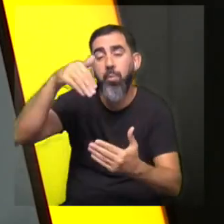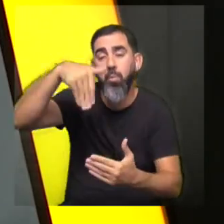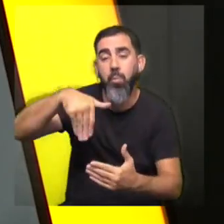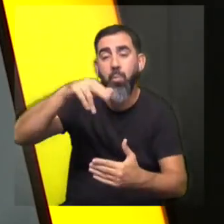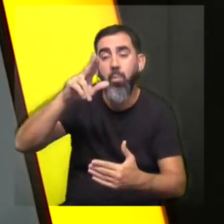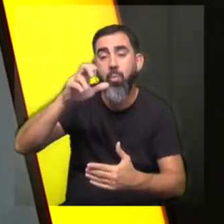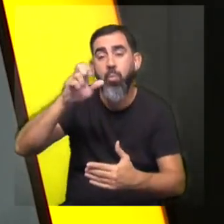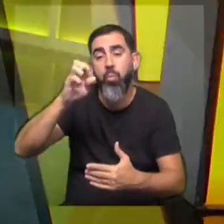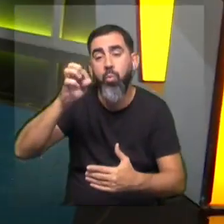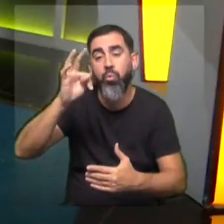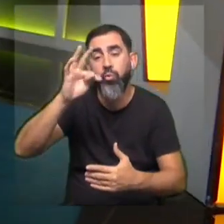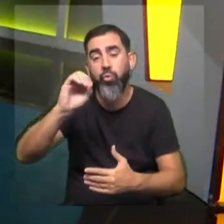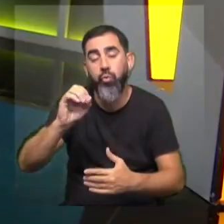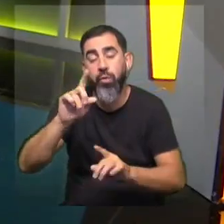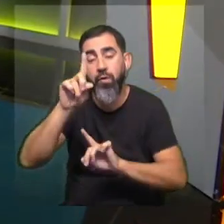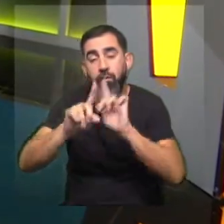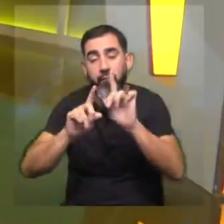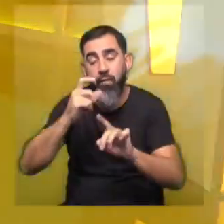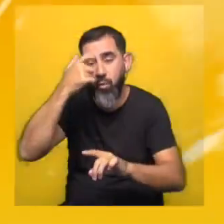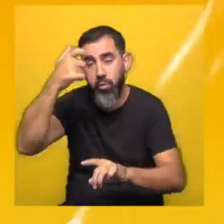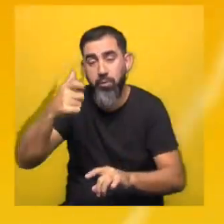de Facultad de Ciencias.